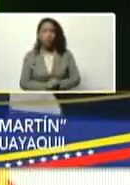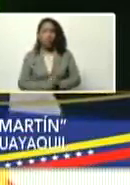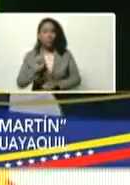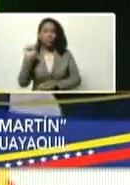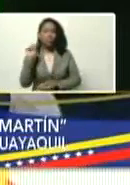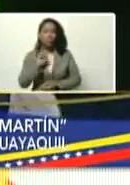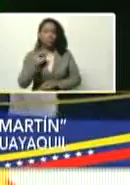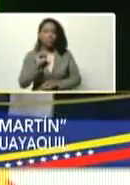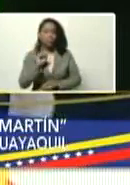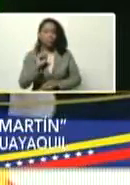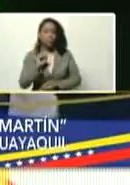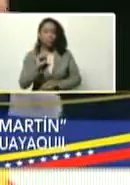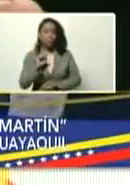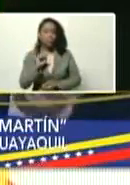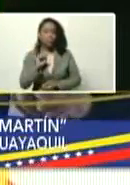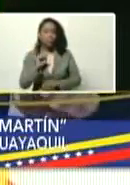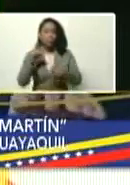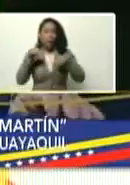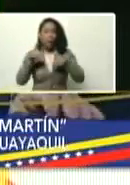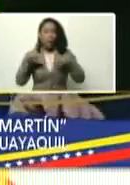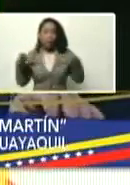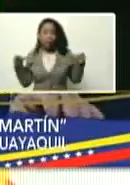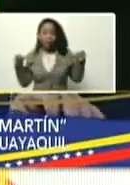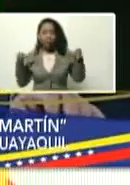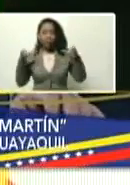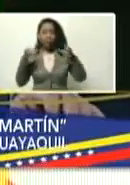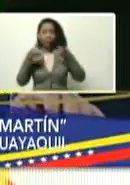Efectivamente, esta reunión